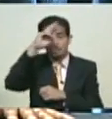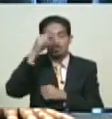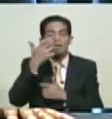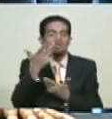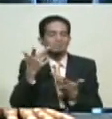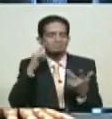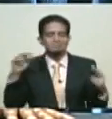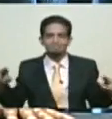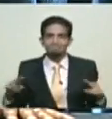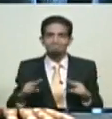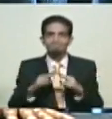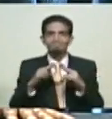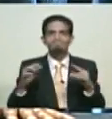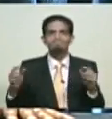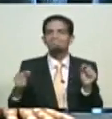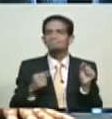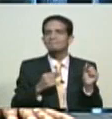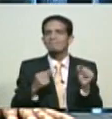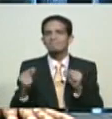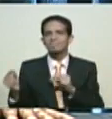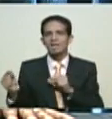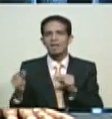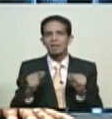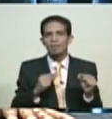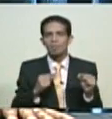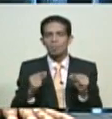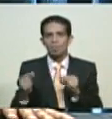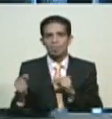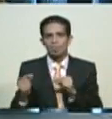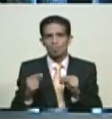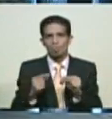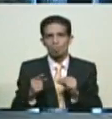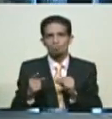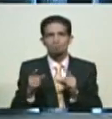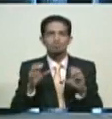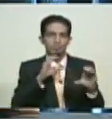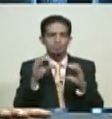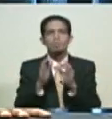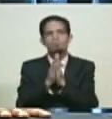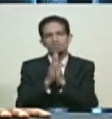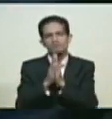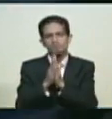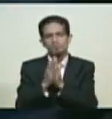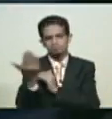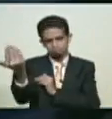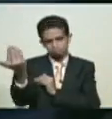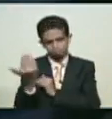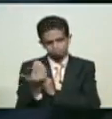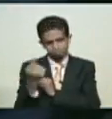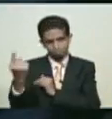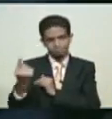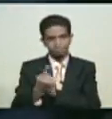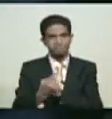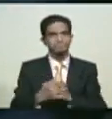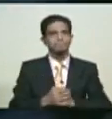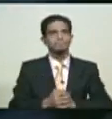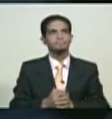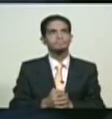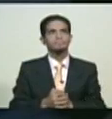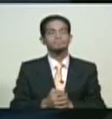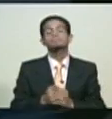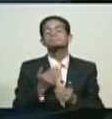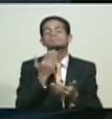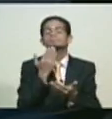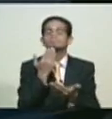bonito del diálogo y los medios de comunicación por favor doctor joel rodríguez muchas gracias señor presidente